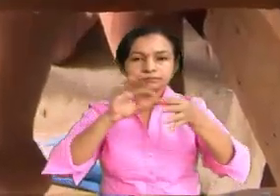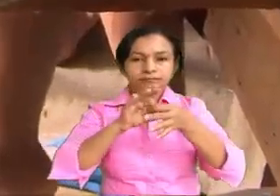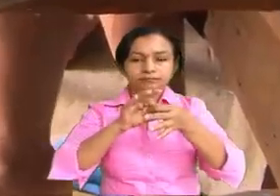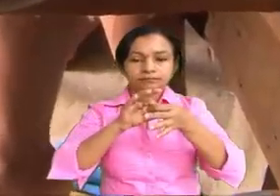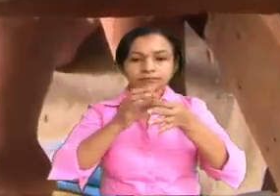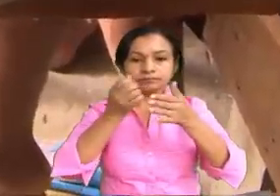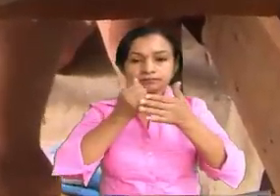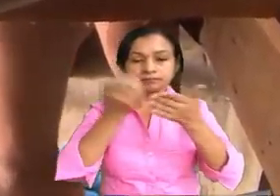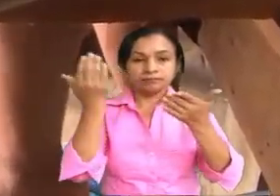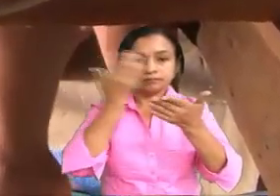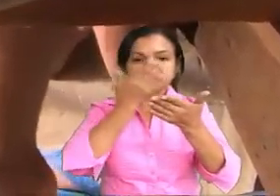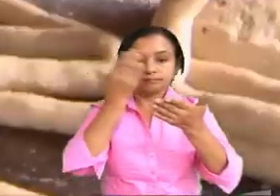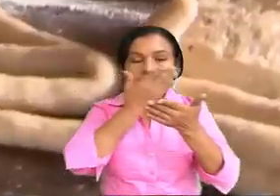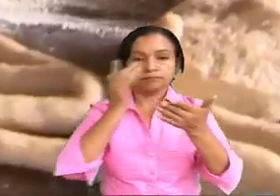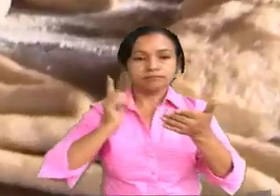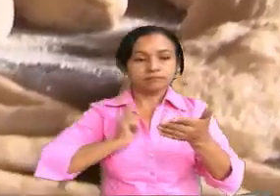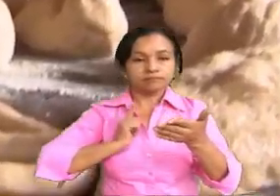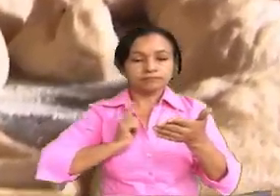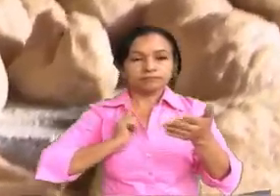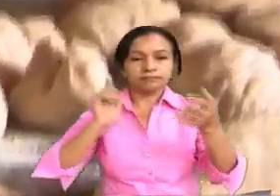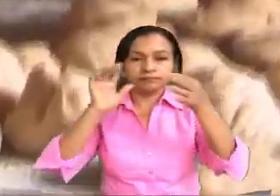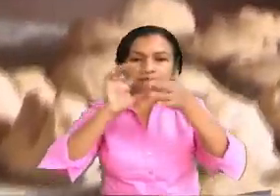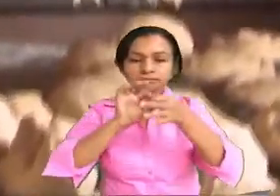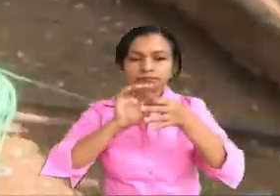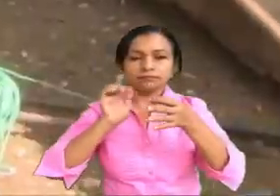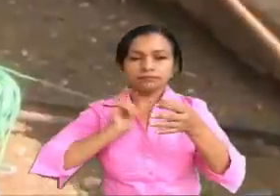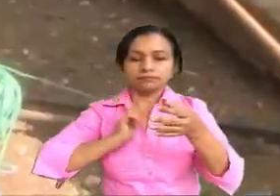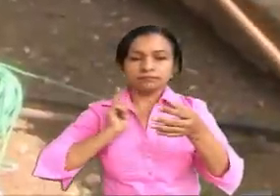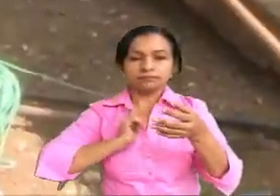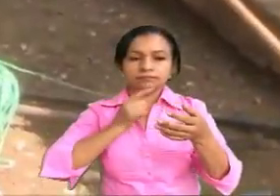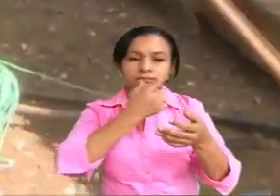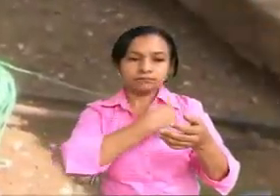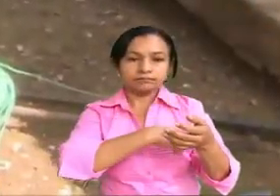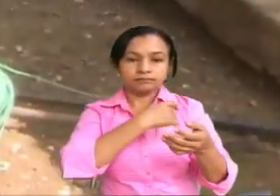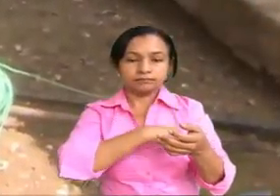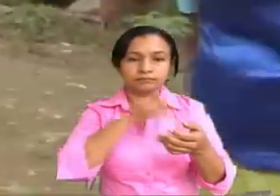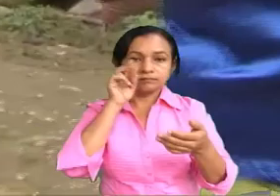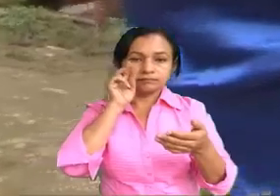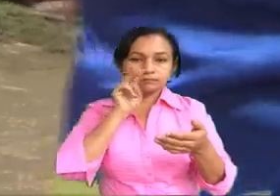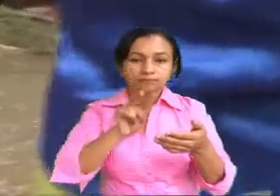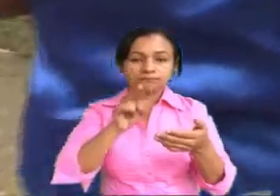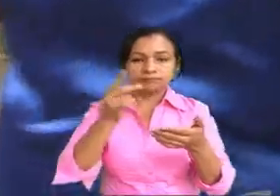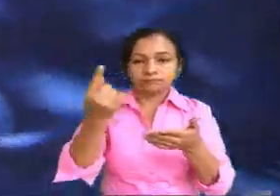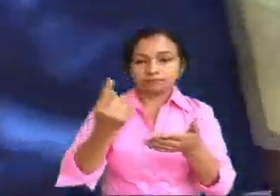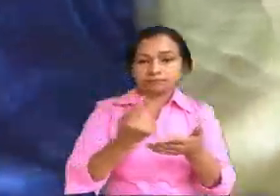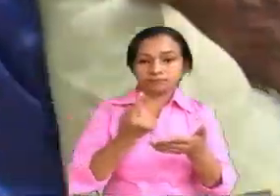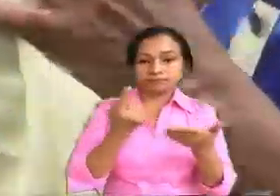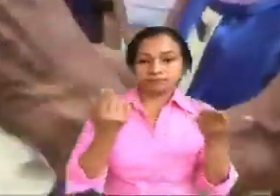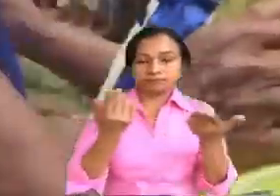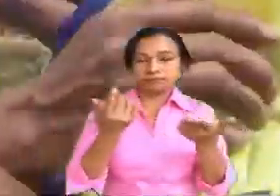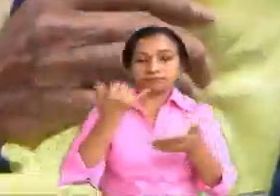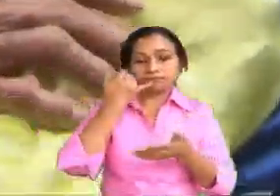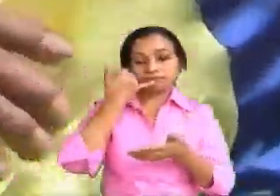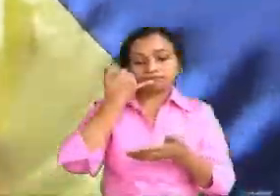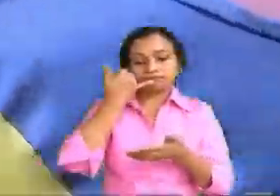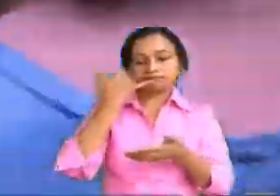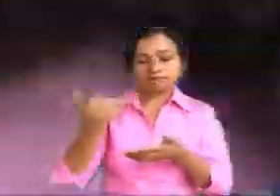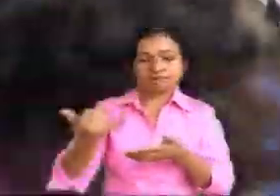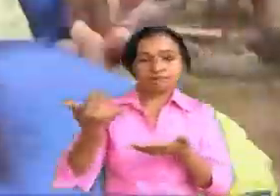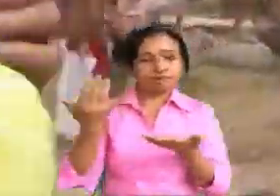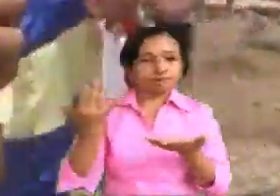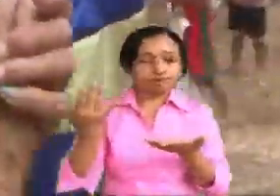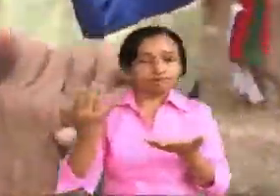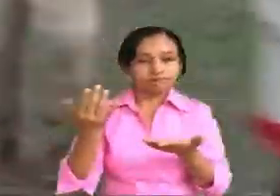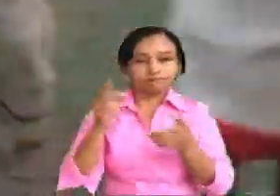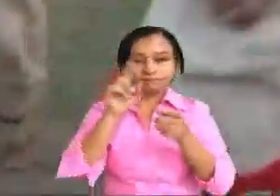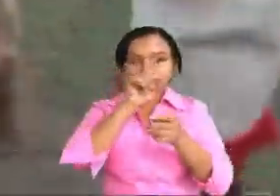hija estudie, también tenga una escuela que, mire, la deja de estar usando celulares, estar